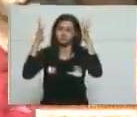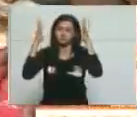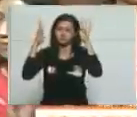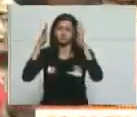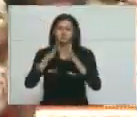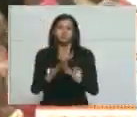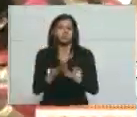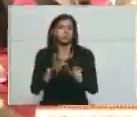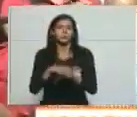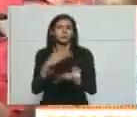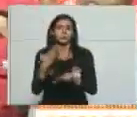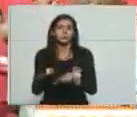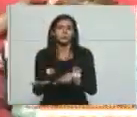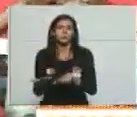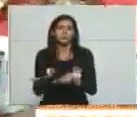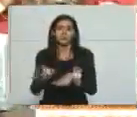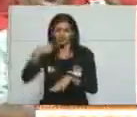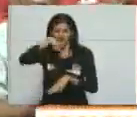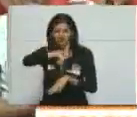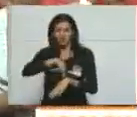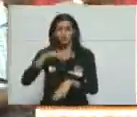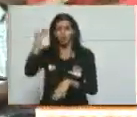con la posición de la persona.